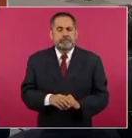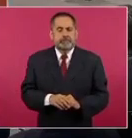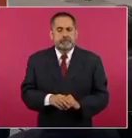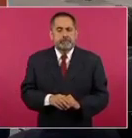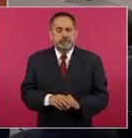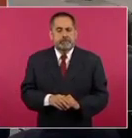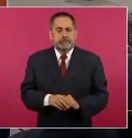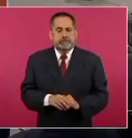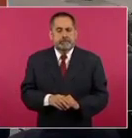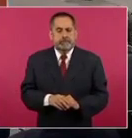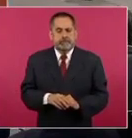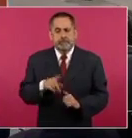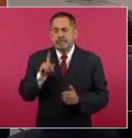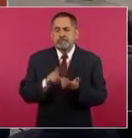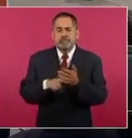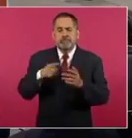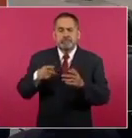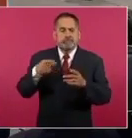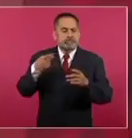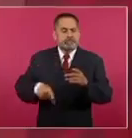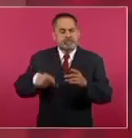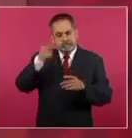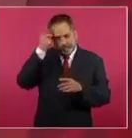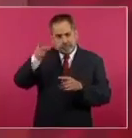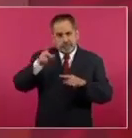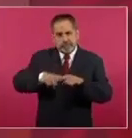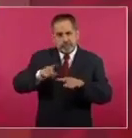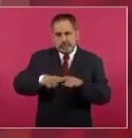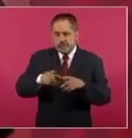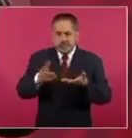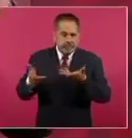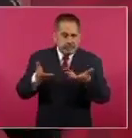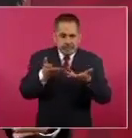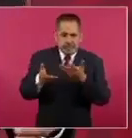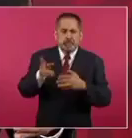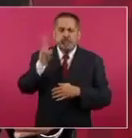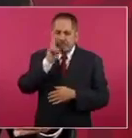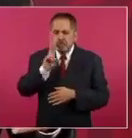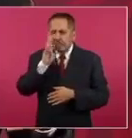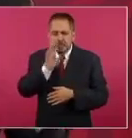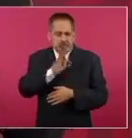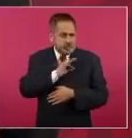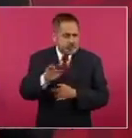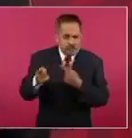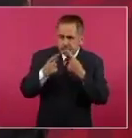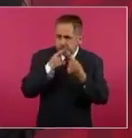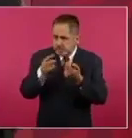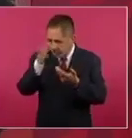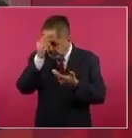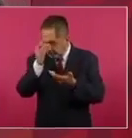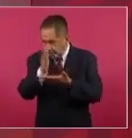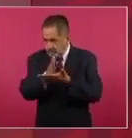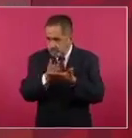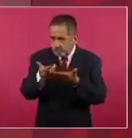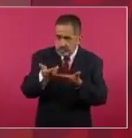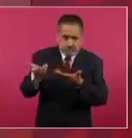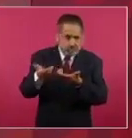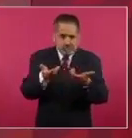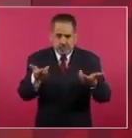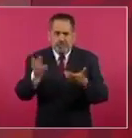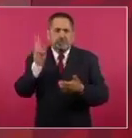aunque legalmente es de él, existe una posesión y se puede